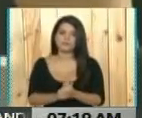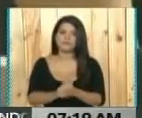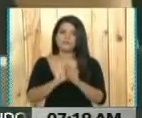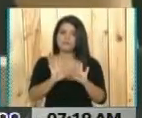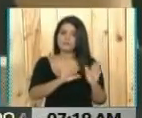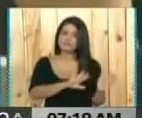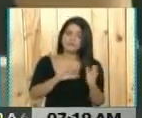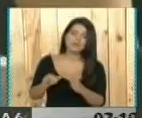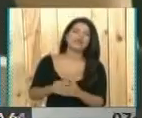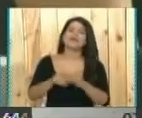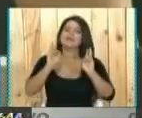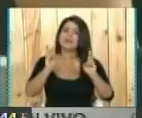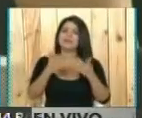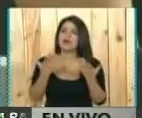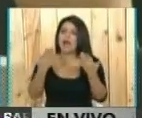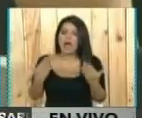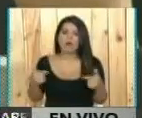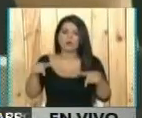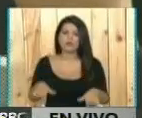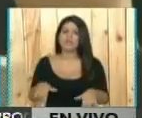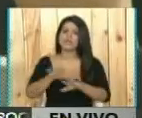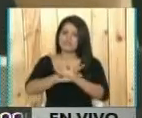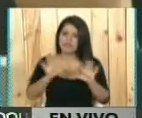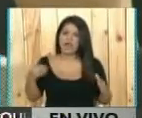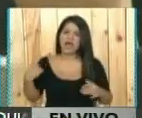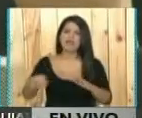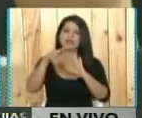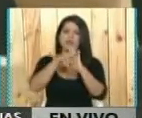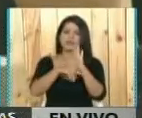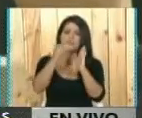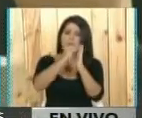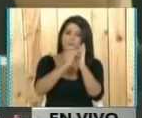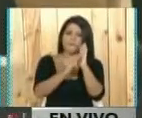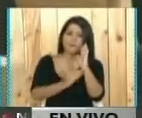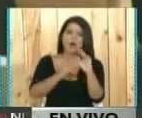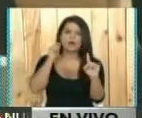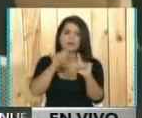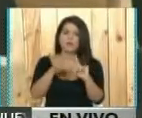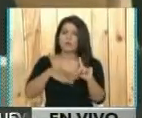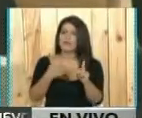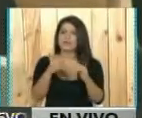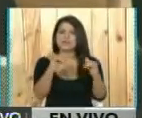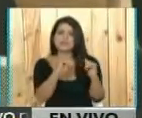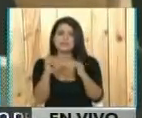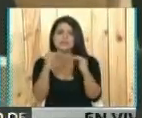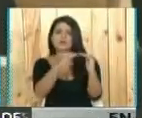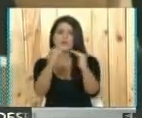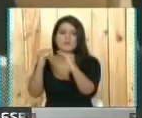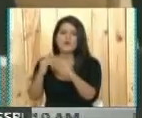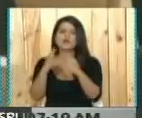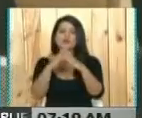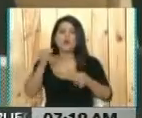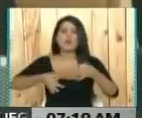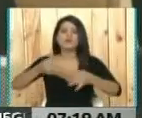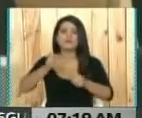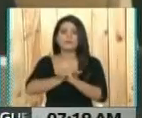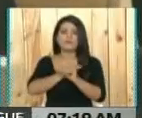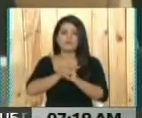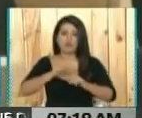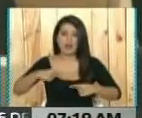Judicial, actualmente se aplica una normativa para regularizar a todos los jueces provisorios. También se han